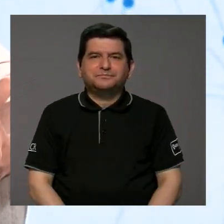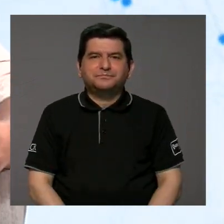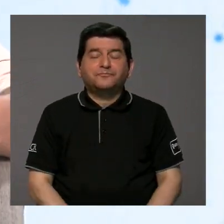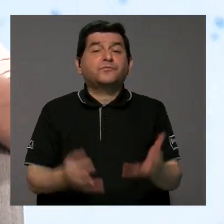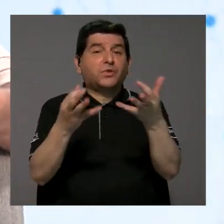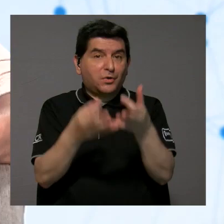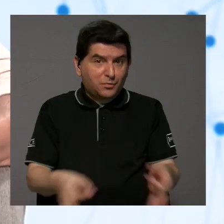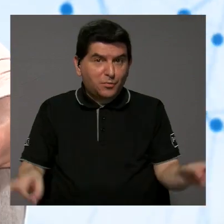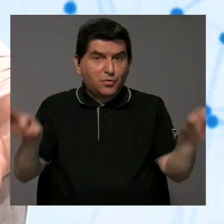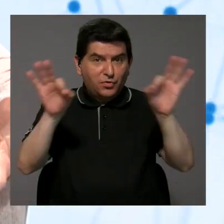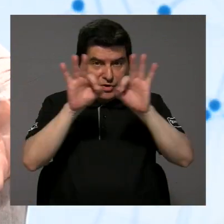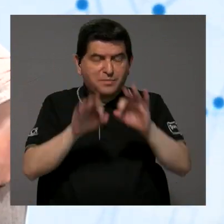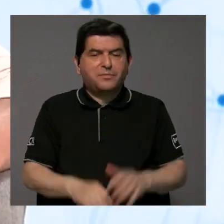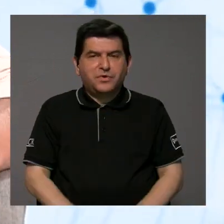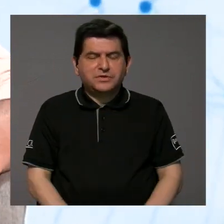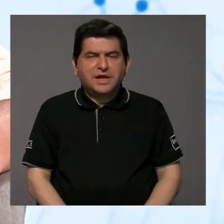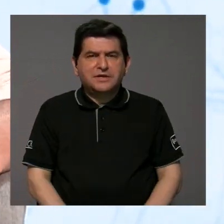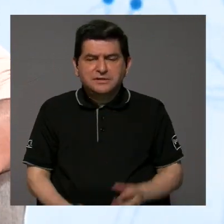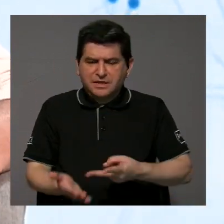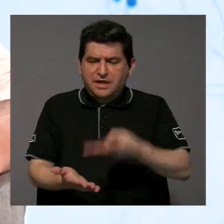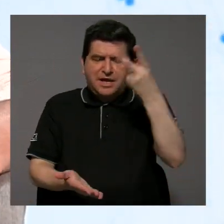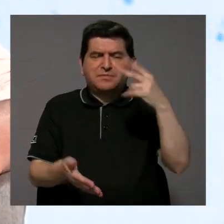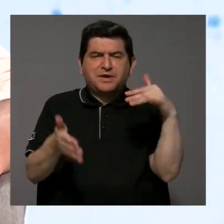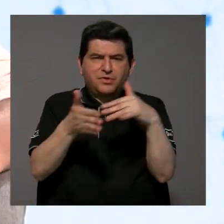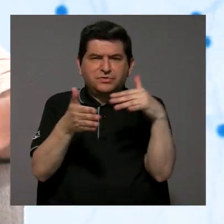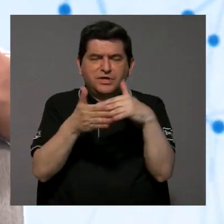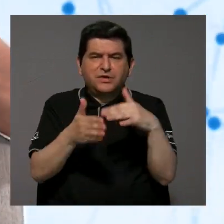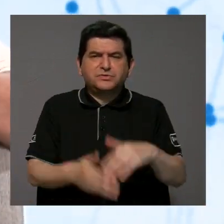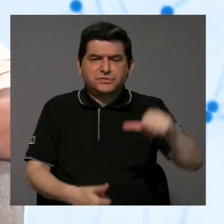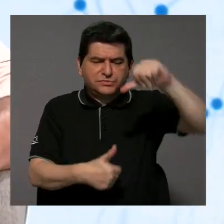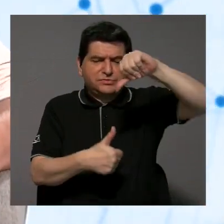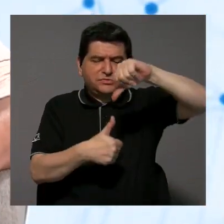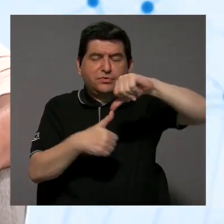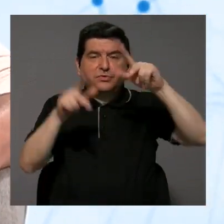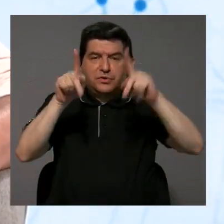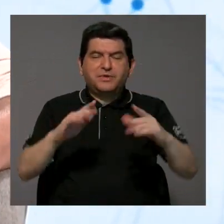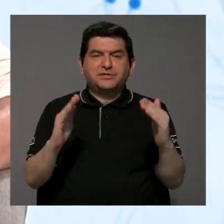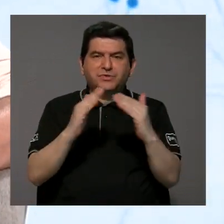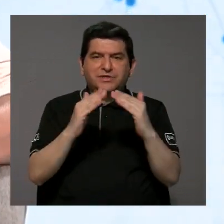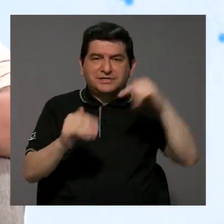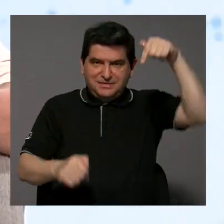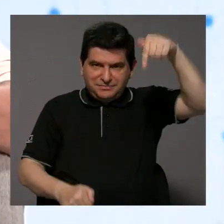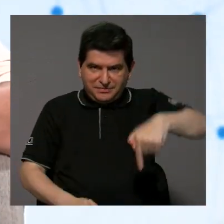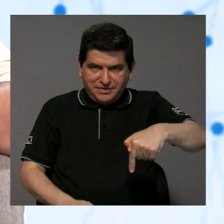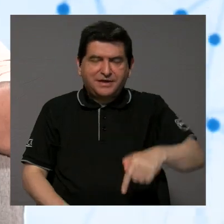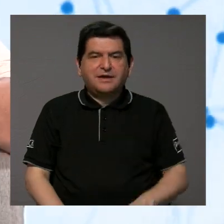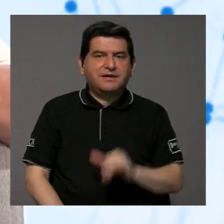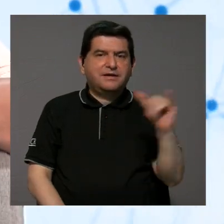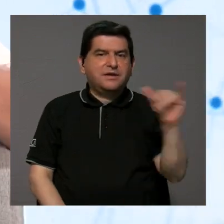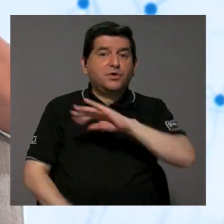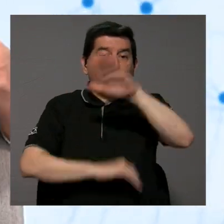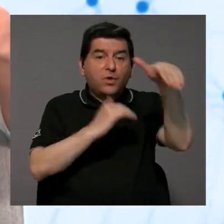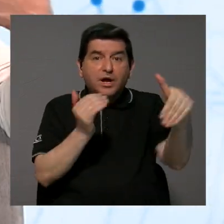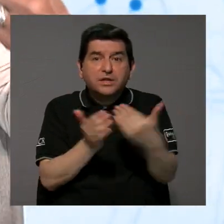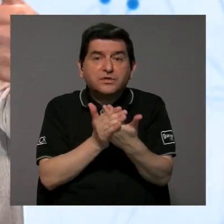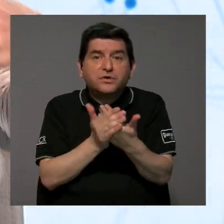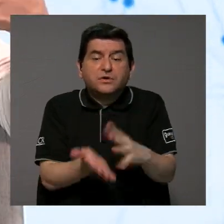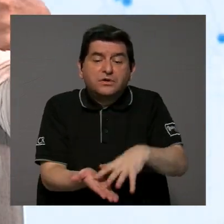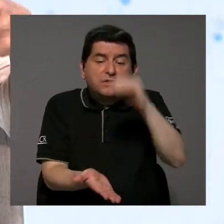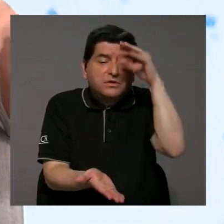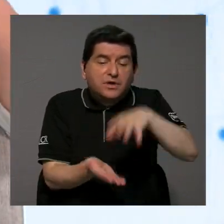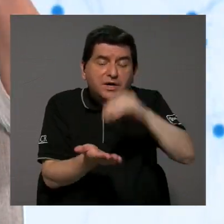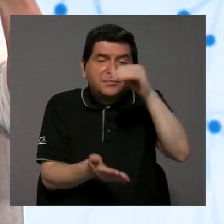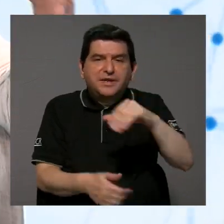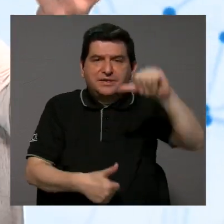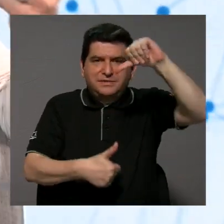es muy importante reivindicar los estudios sobre Centroamérica, no solo para quienes vivimos en Centroamérica, sino para todo lo que podemos aprender